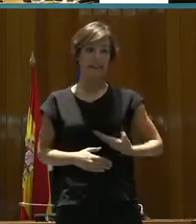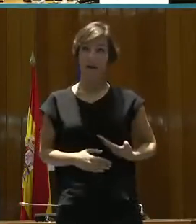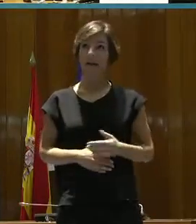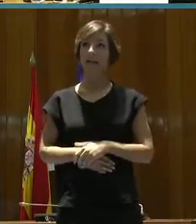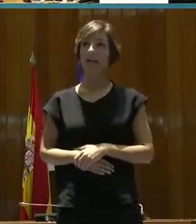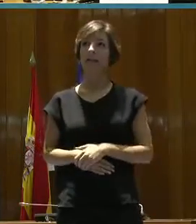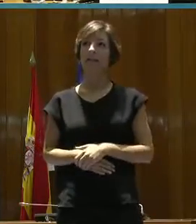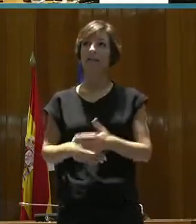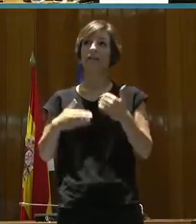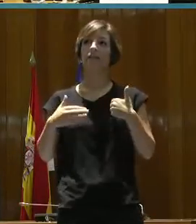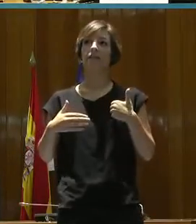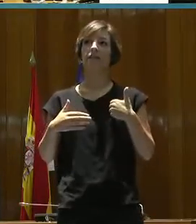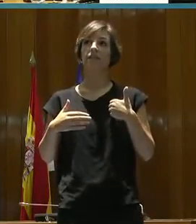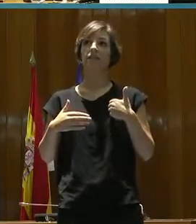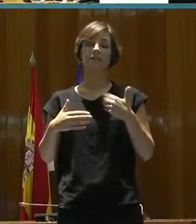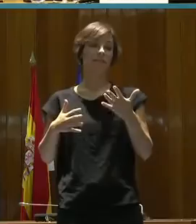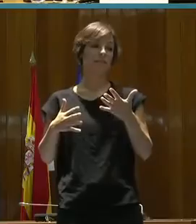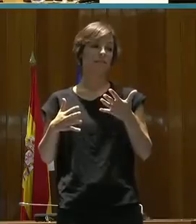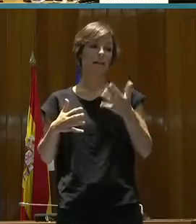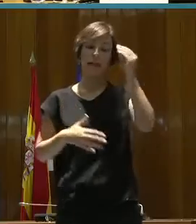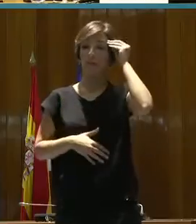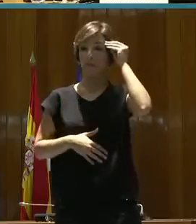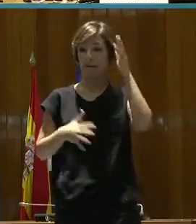y la estructura del sintagma adverbial.